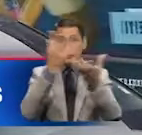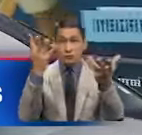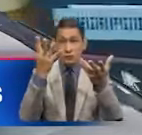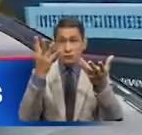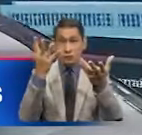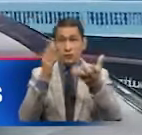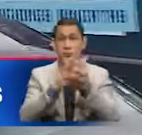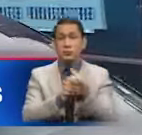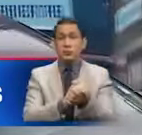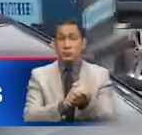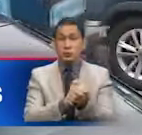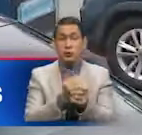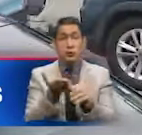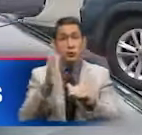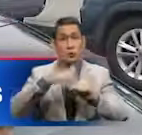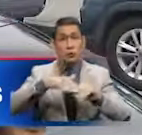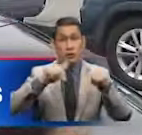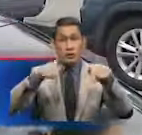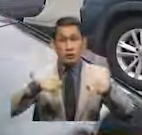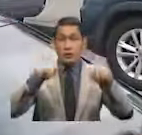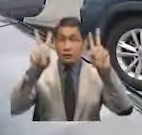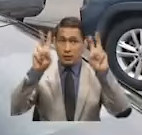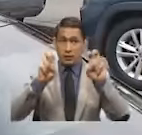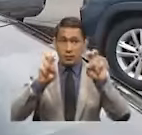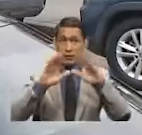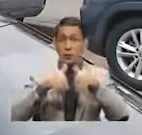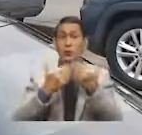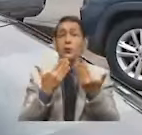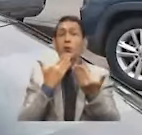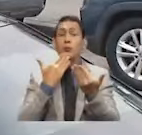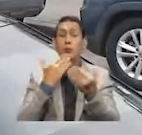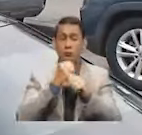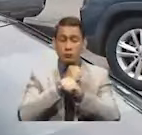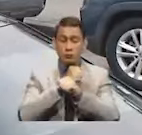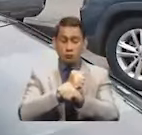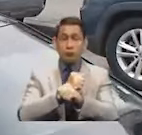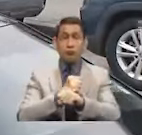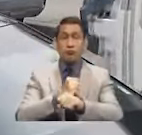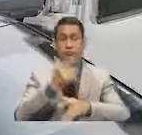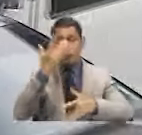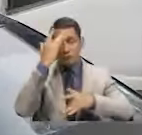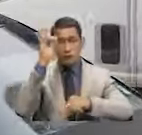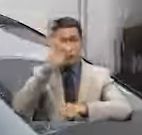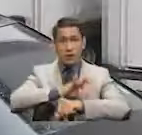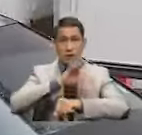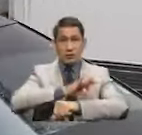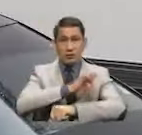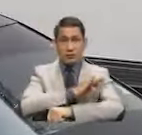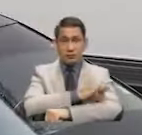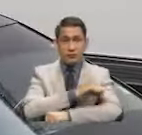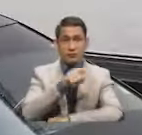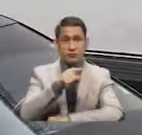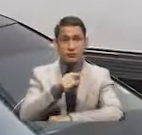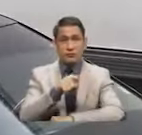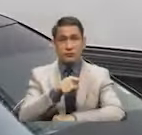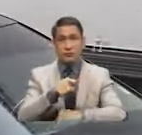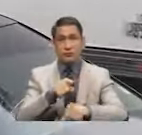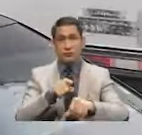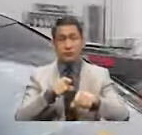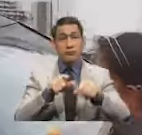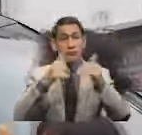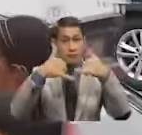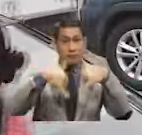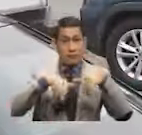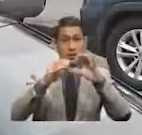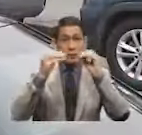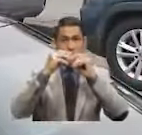más información al respecto sobre cómo prevenir el dengue. Seguimos con la transmisión de otras